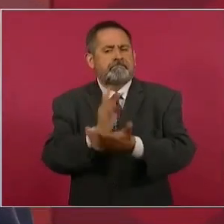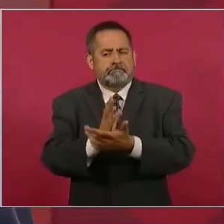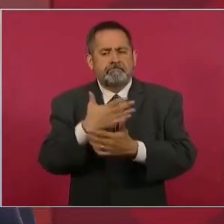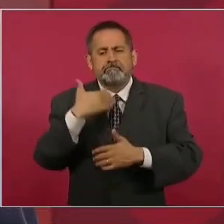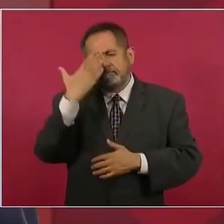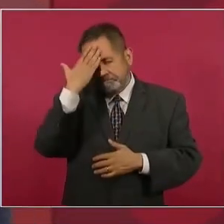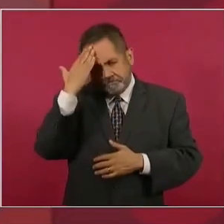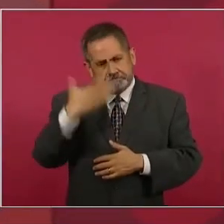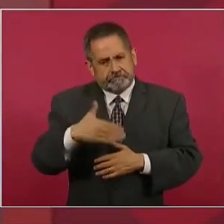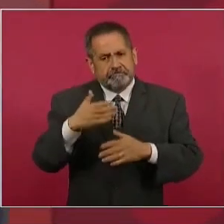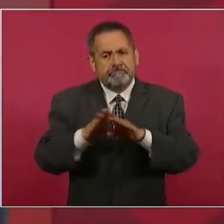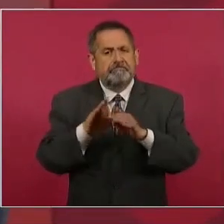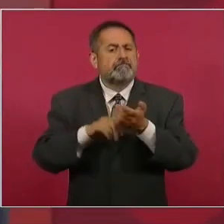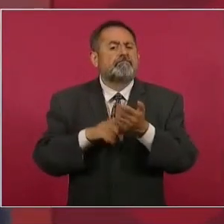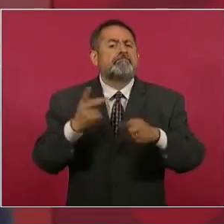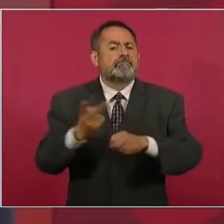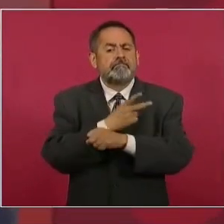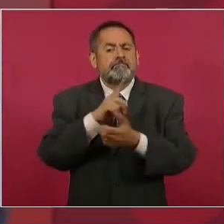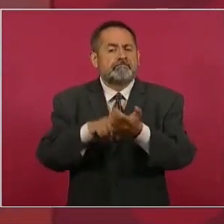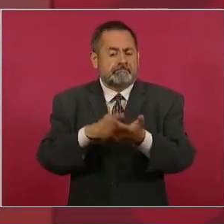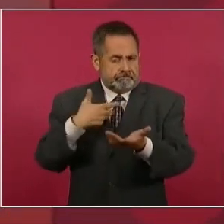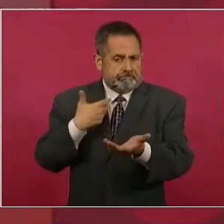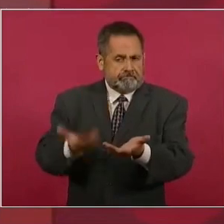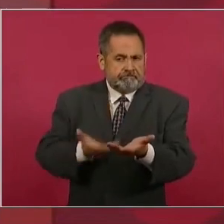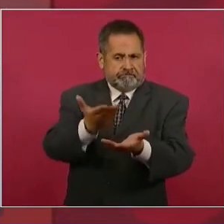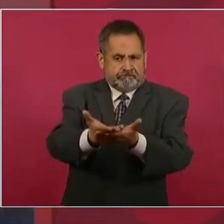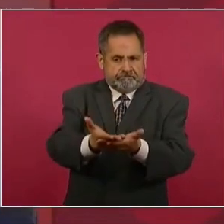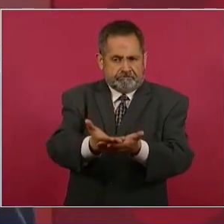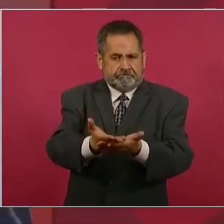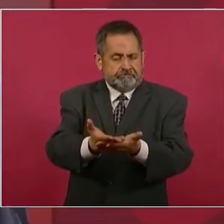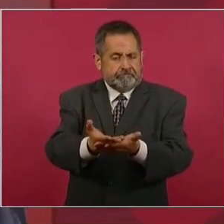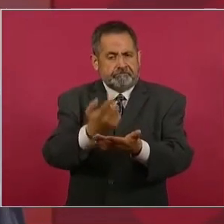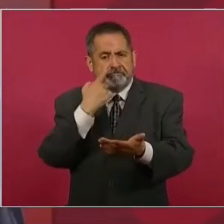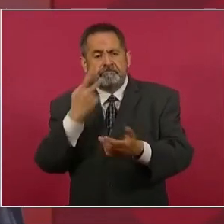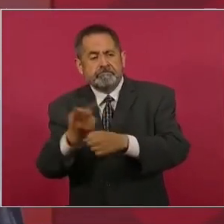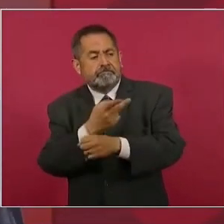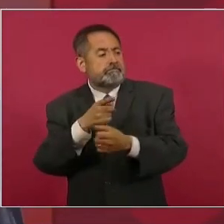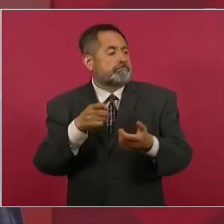de qué va a suceder en este terreno